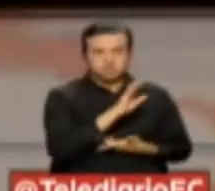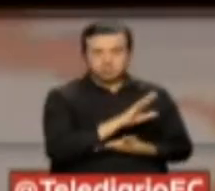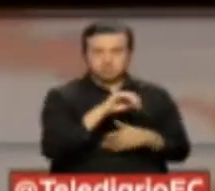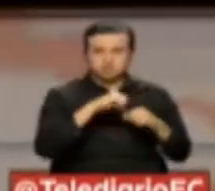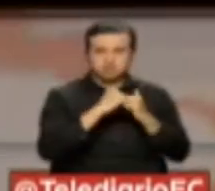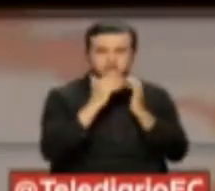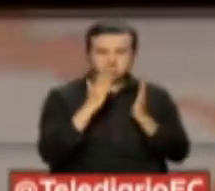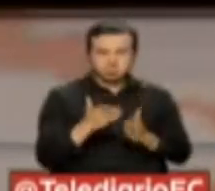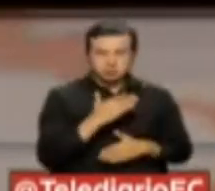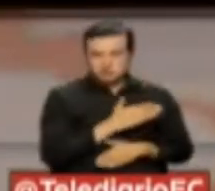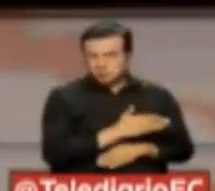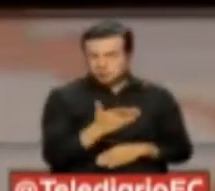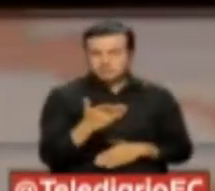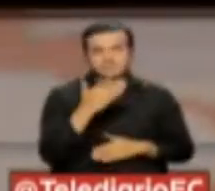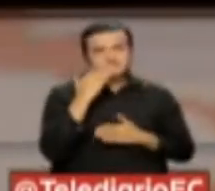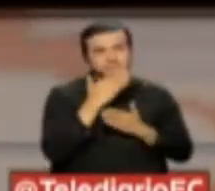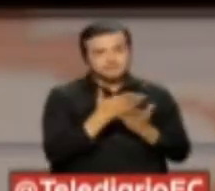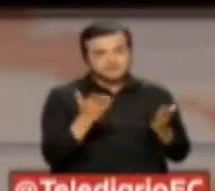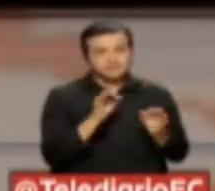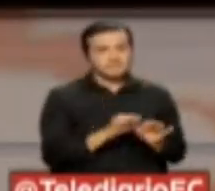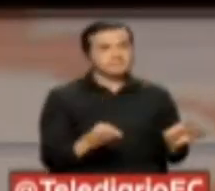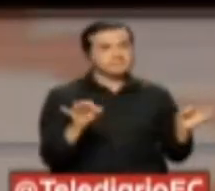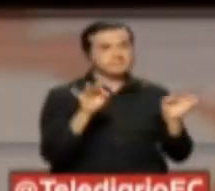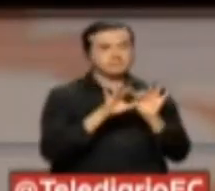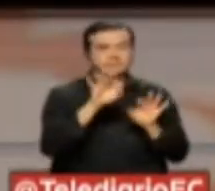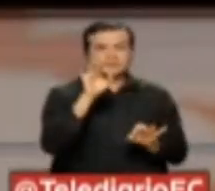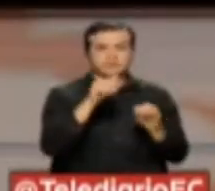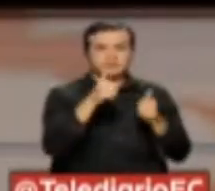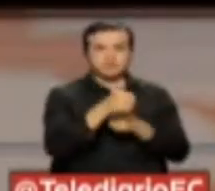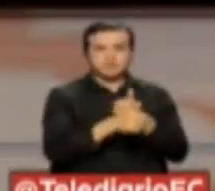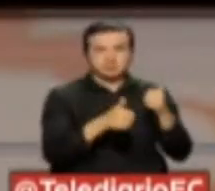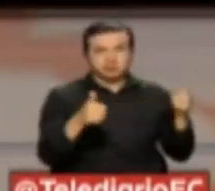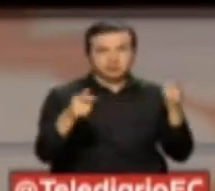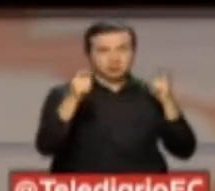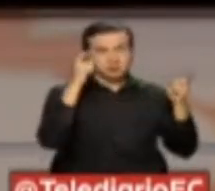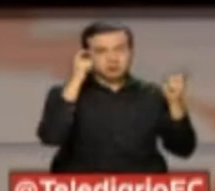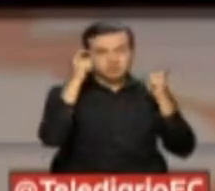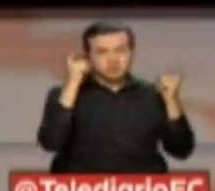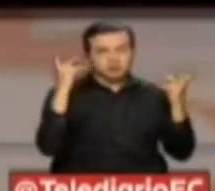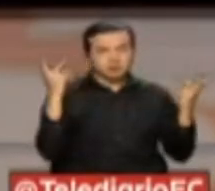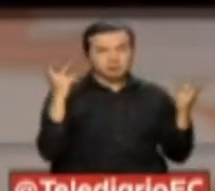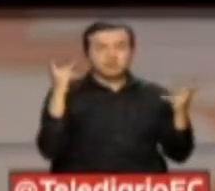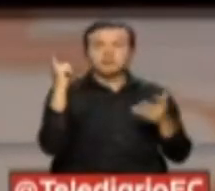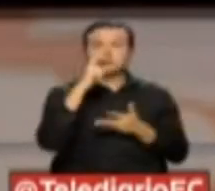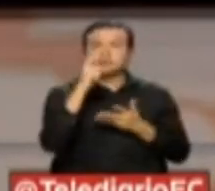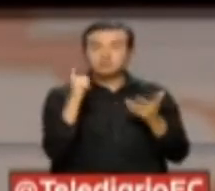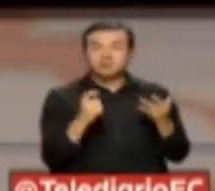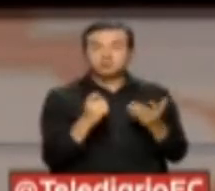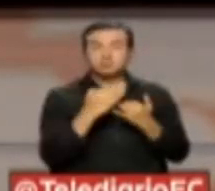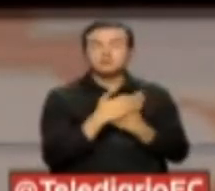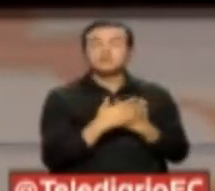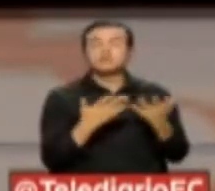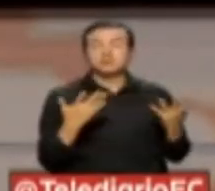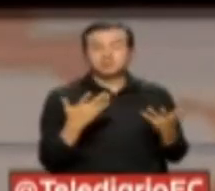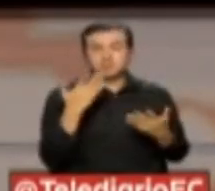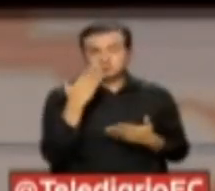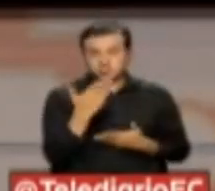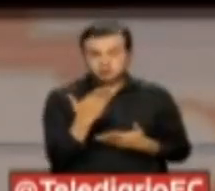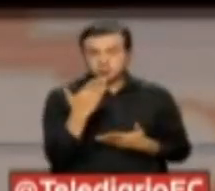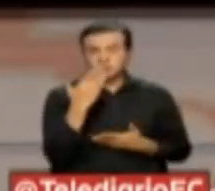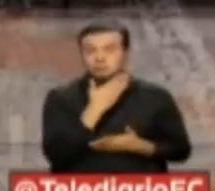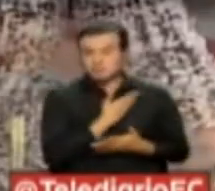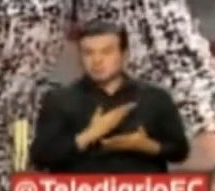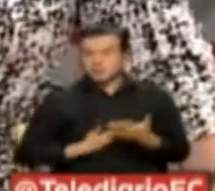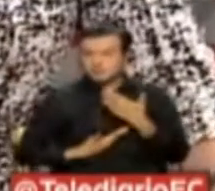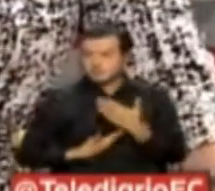asambleístas es ahí que tienen que ser elegidas de estas autoridades de control lo que se necesita es que tanto de parte del